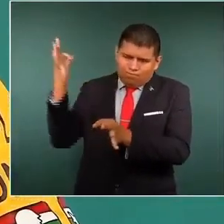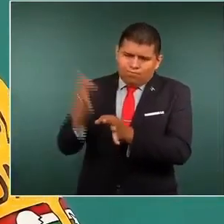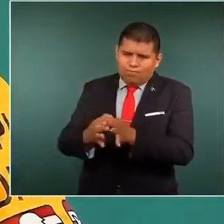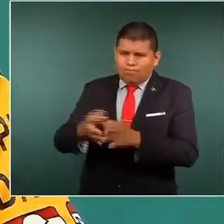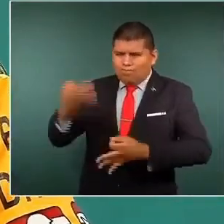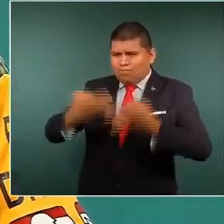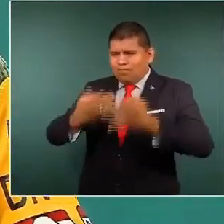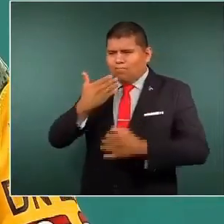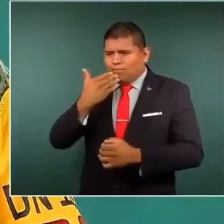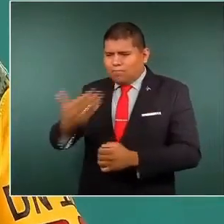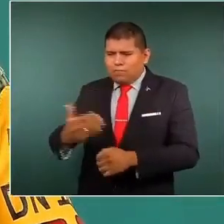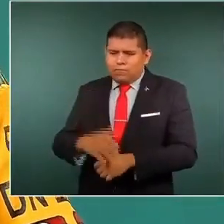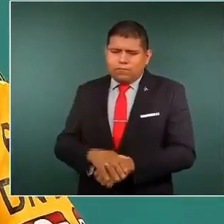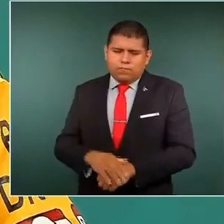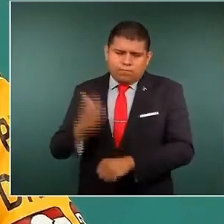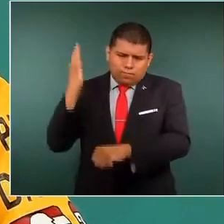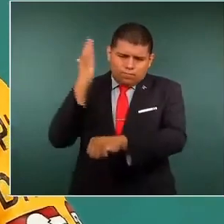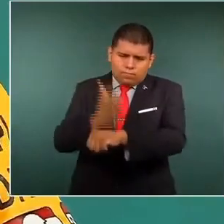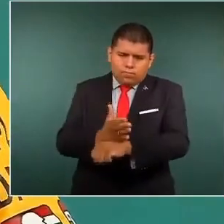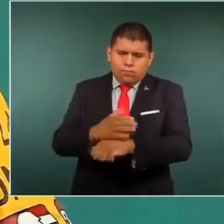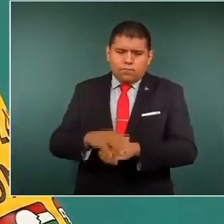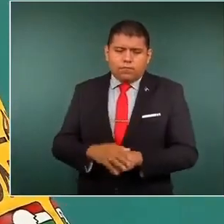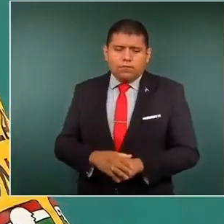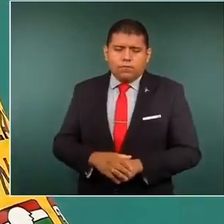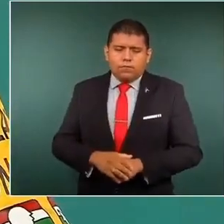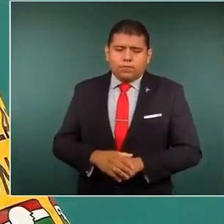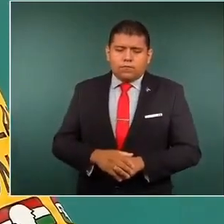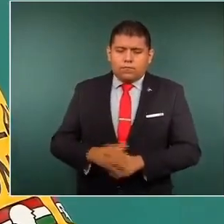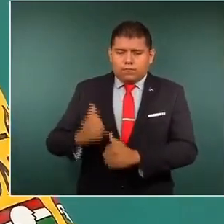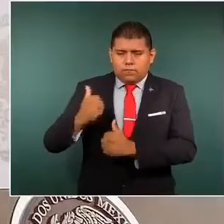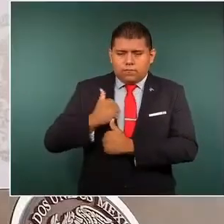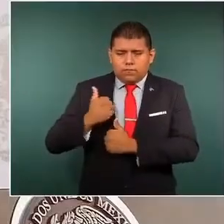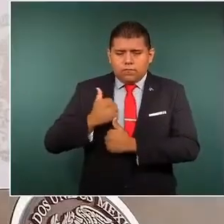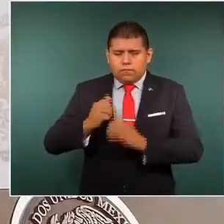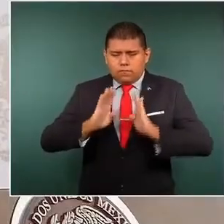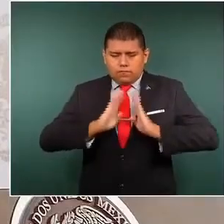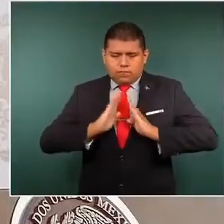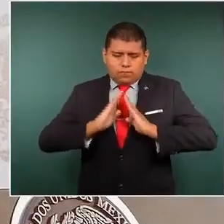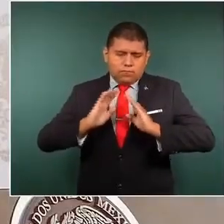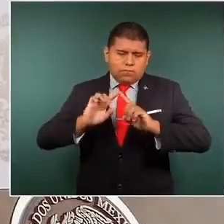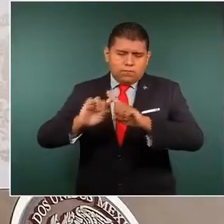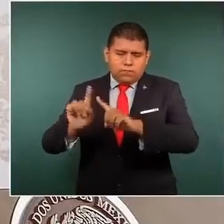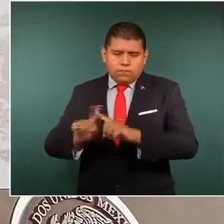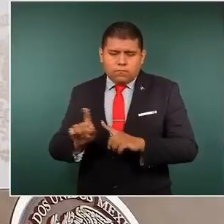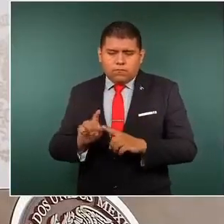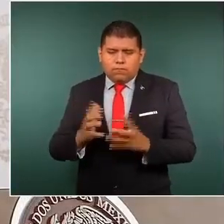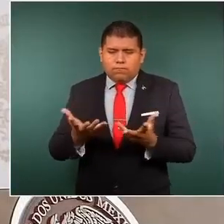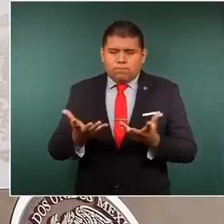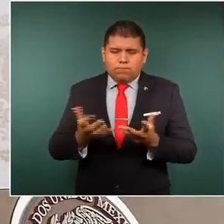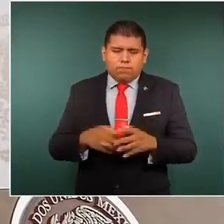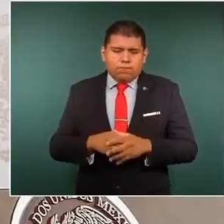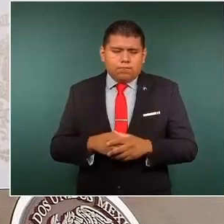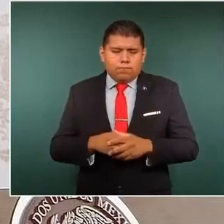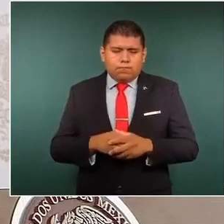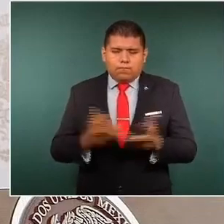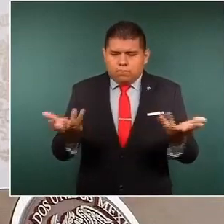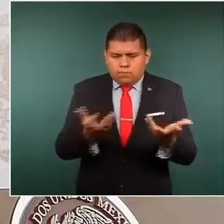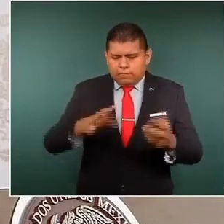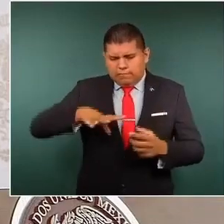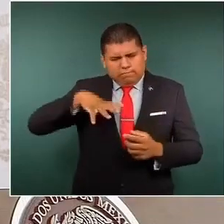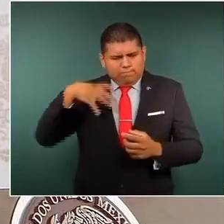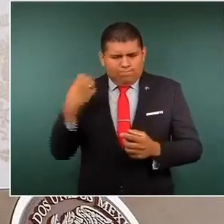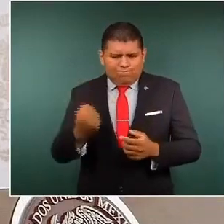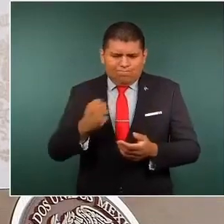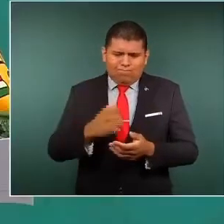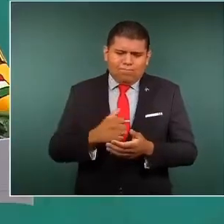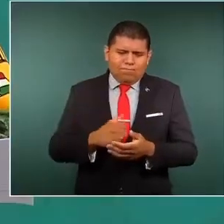estos momentos. El personal militar, pues en este trabajo de gran esfuerzo,